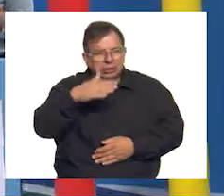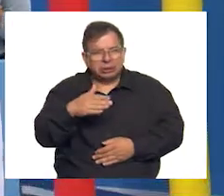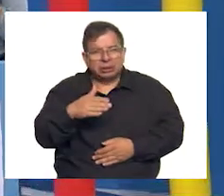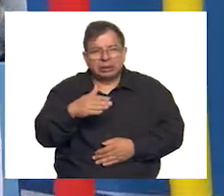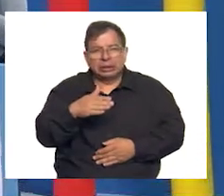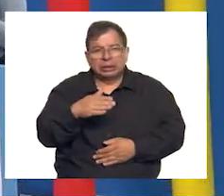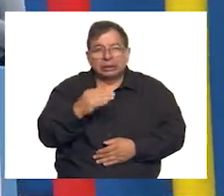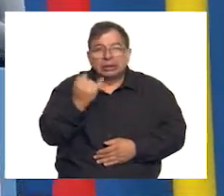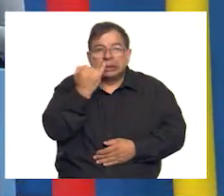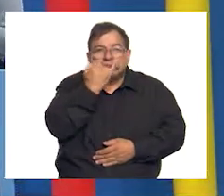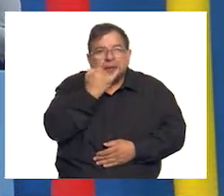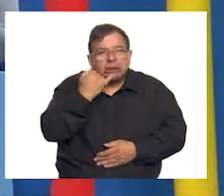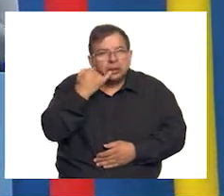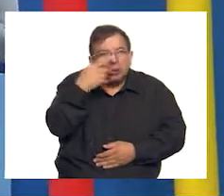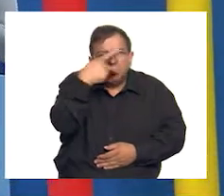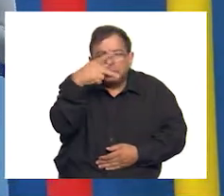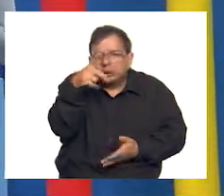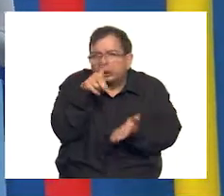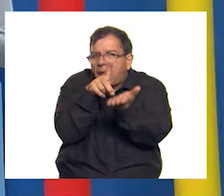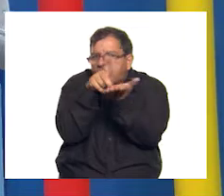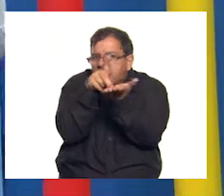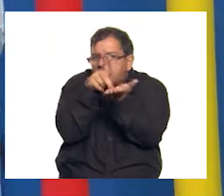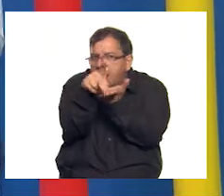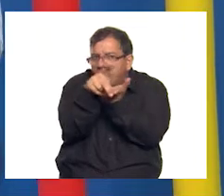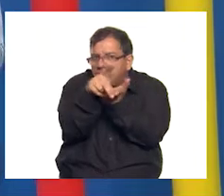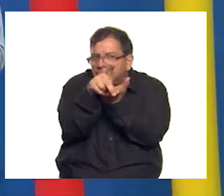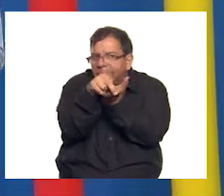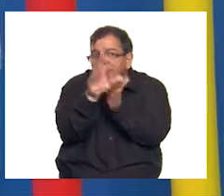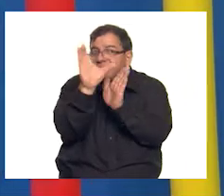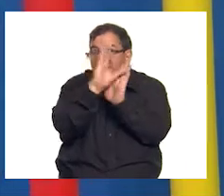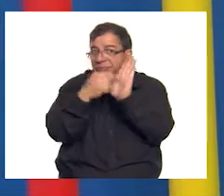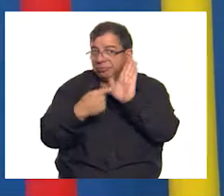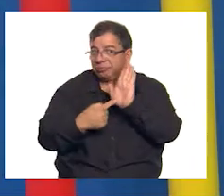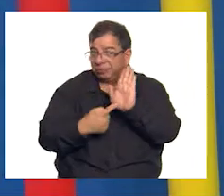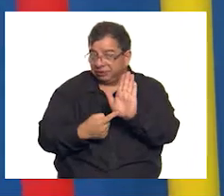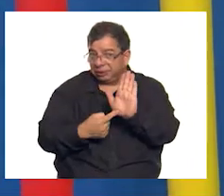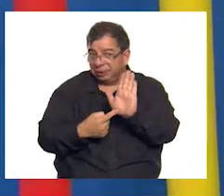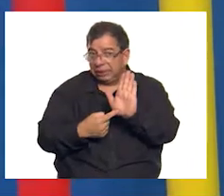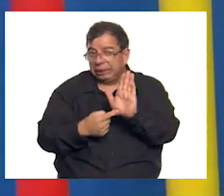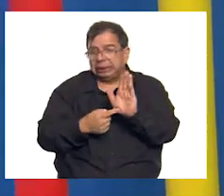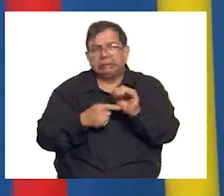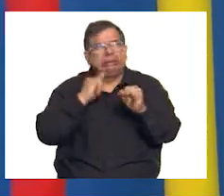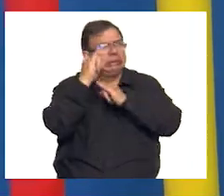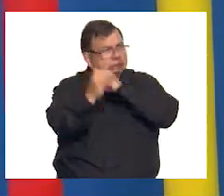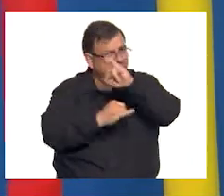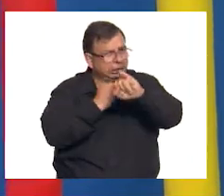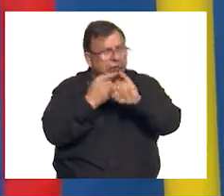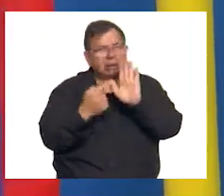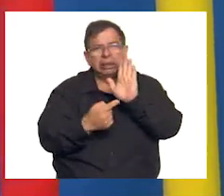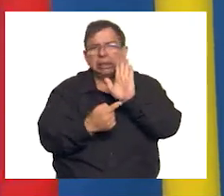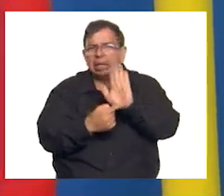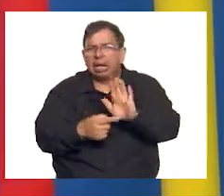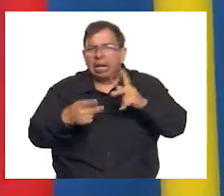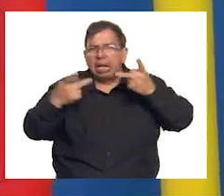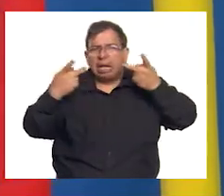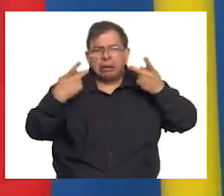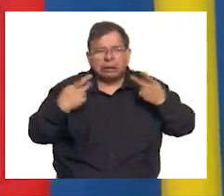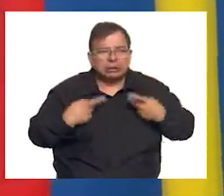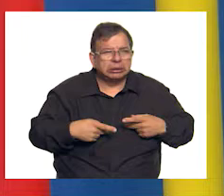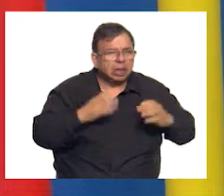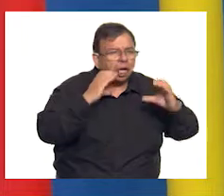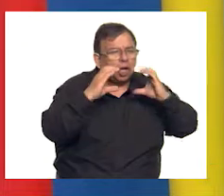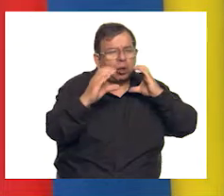un derecho no solo garantizado por nuestra Constitución, sino por organismos internacionales, que los hablantes puedan